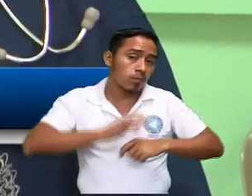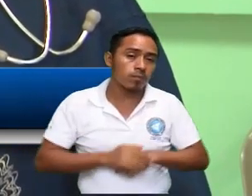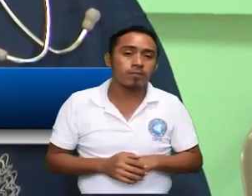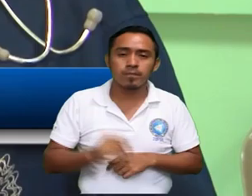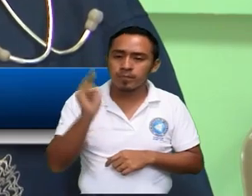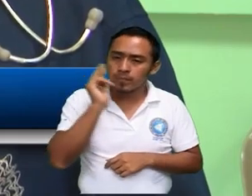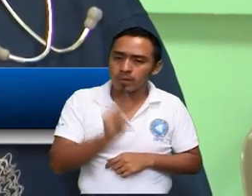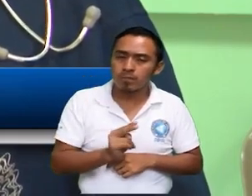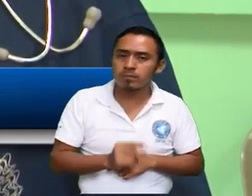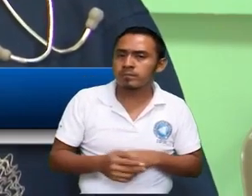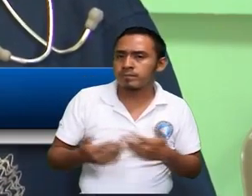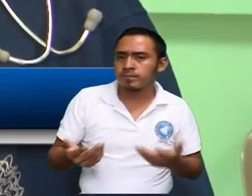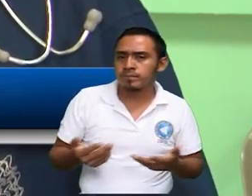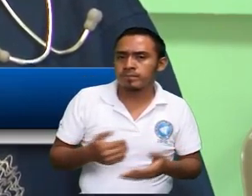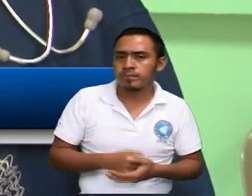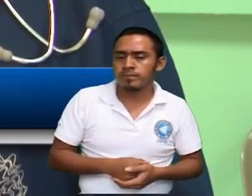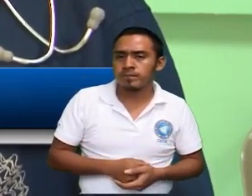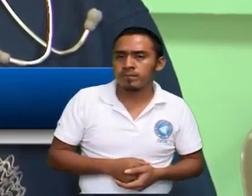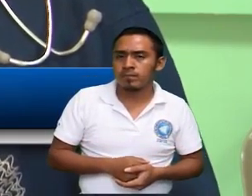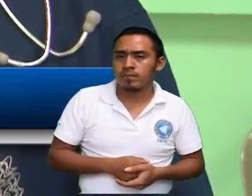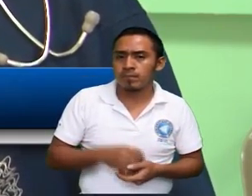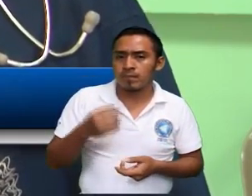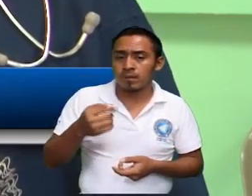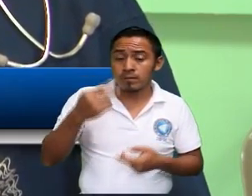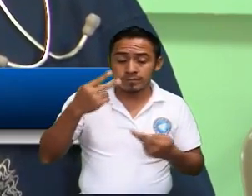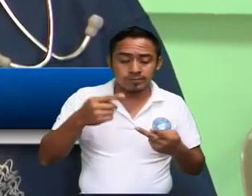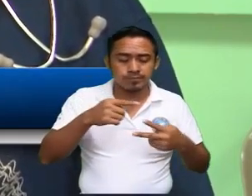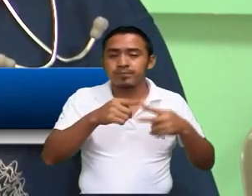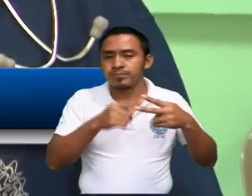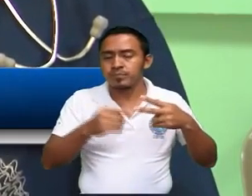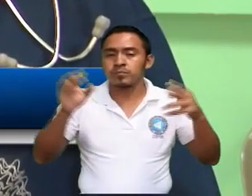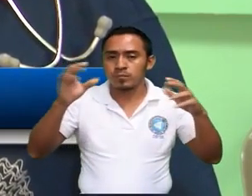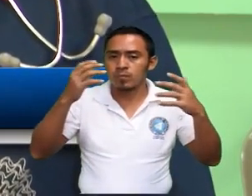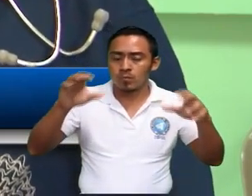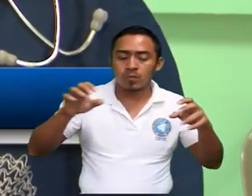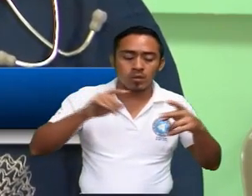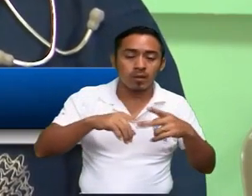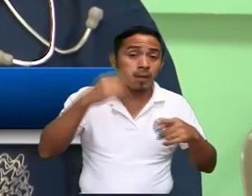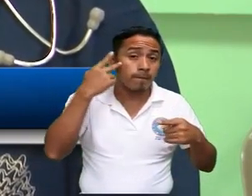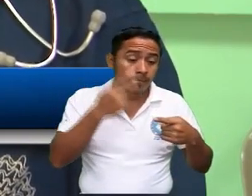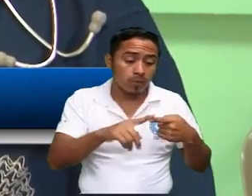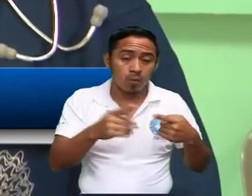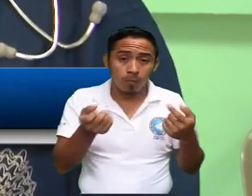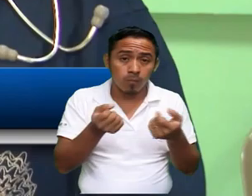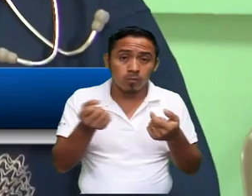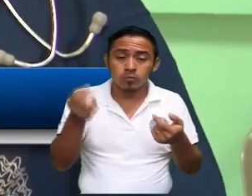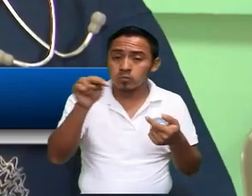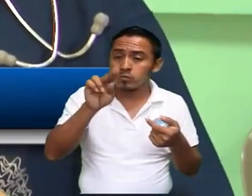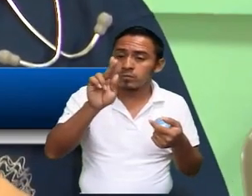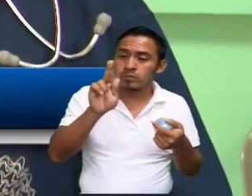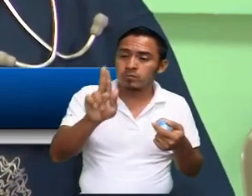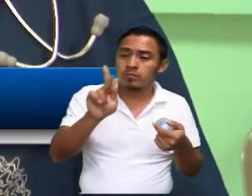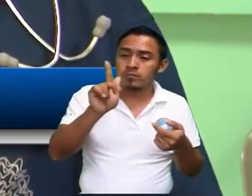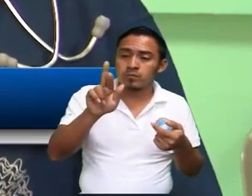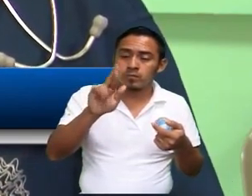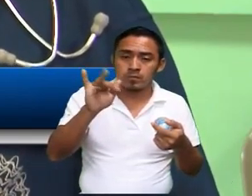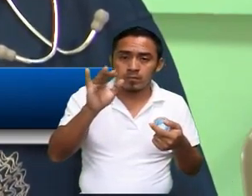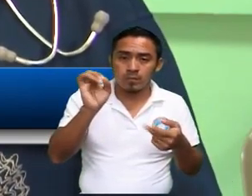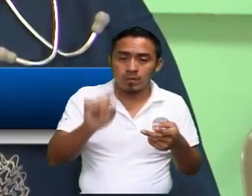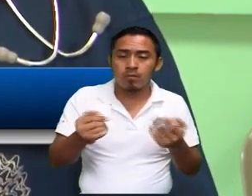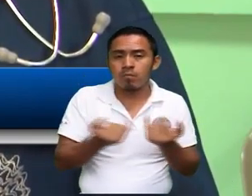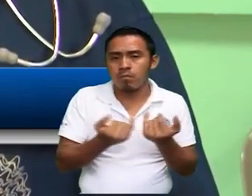vemos en este momento, en ese Dos cosas hacemos principalmente, vemos su nutrición, pero también a la vez vamos ayudando con el